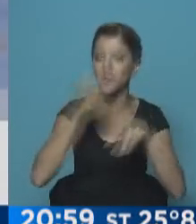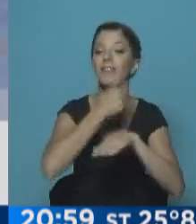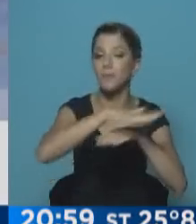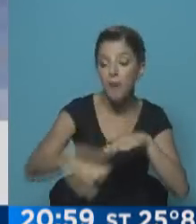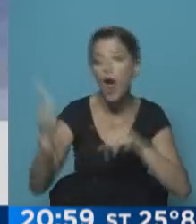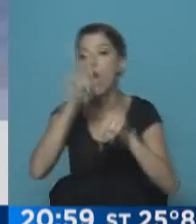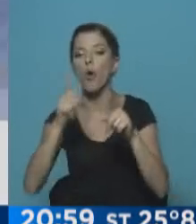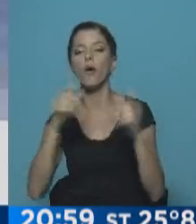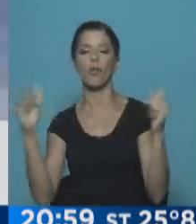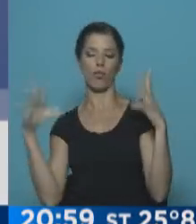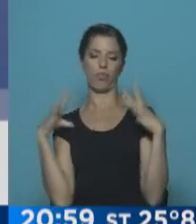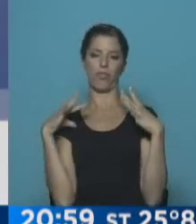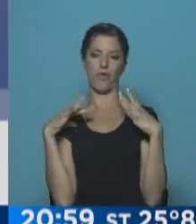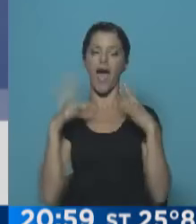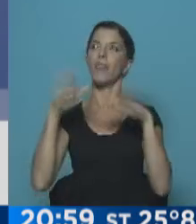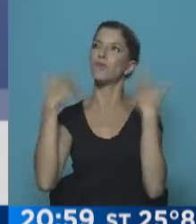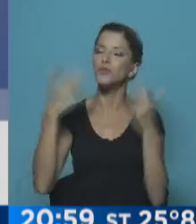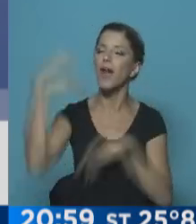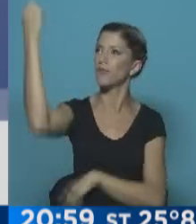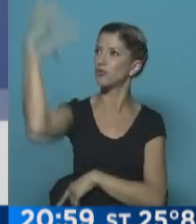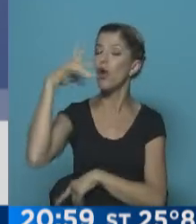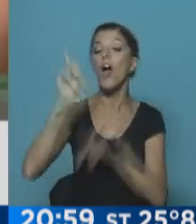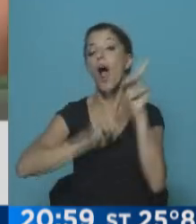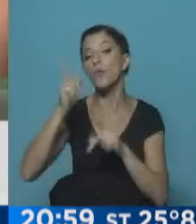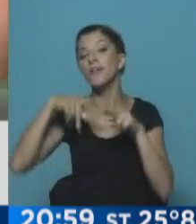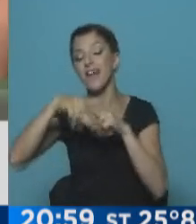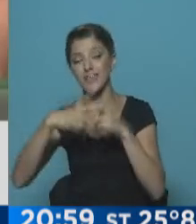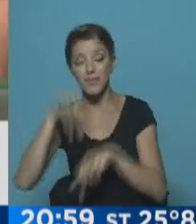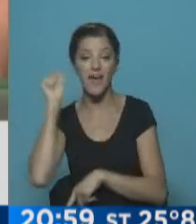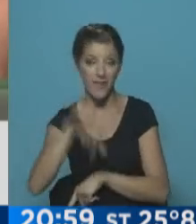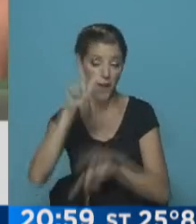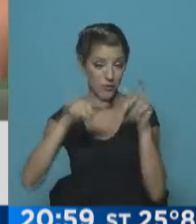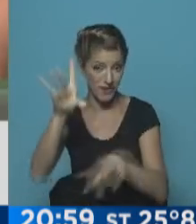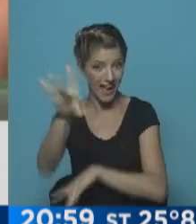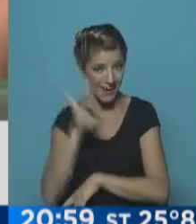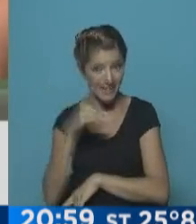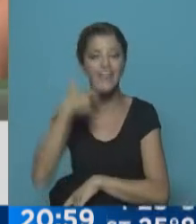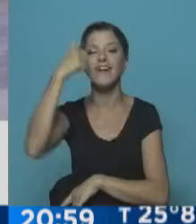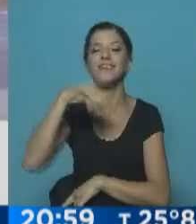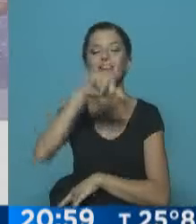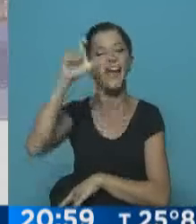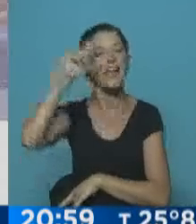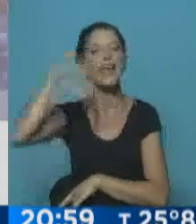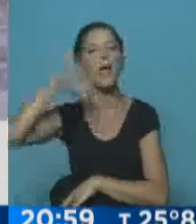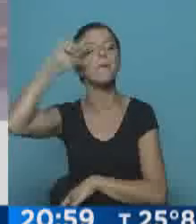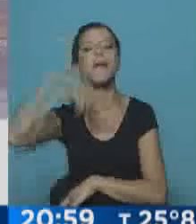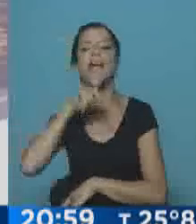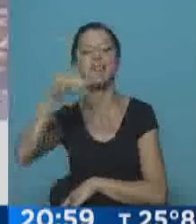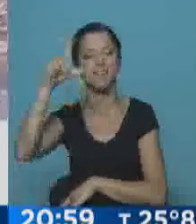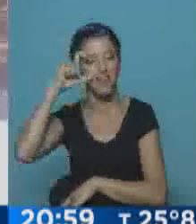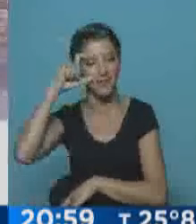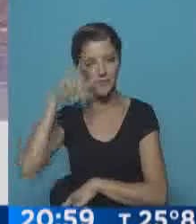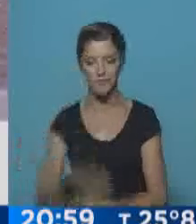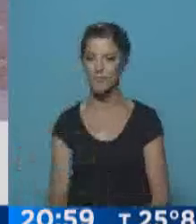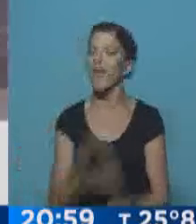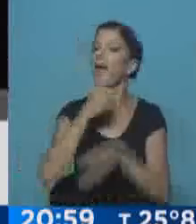la arena a disfrutar del día soleado son algunas de las actividades preferidas por quienes eligen San Clemente para pasar sus vacaciones. ¿Cómo está el